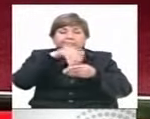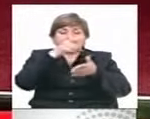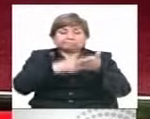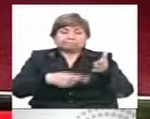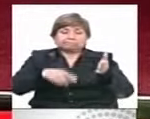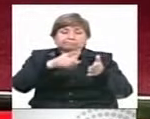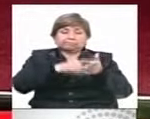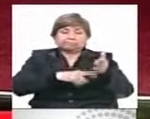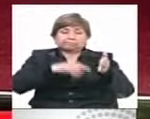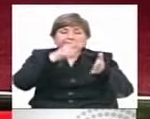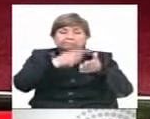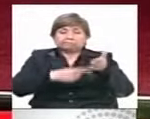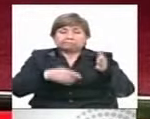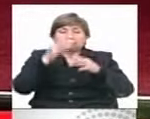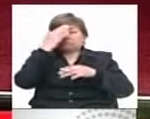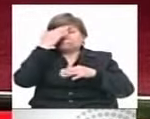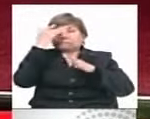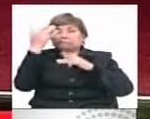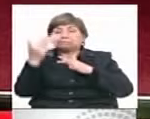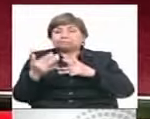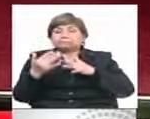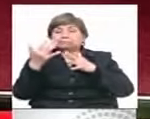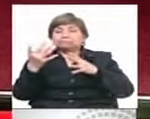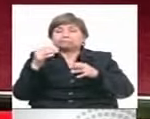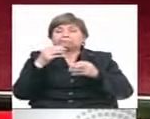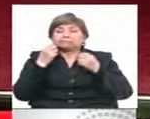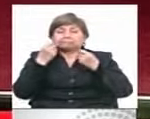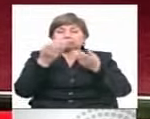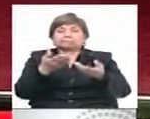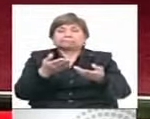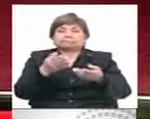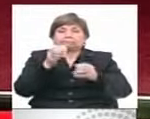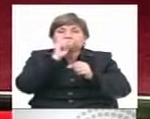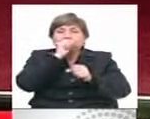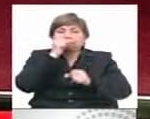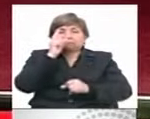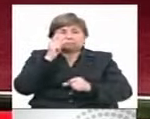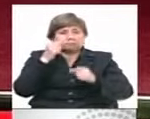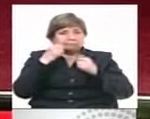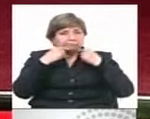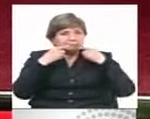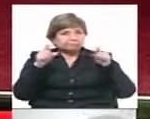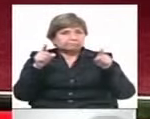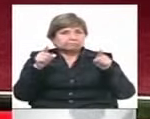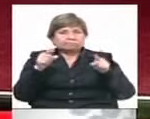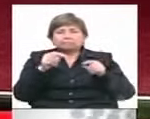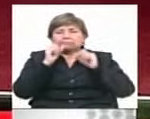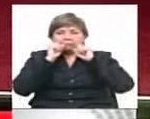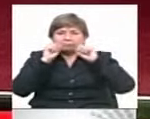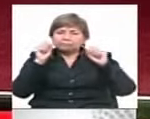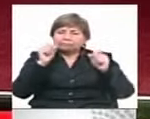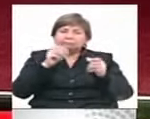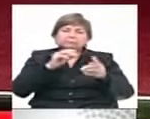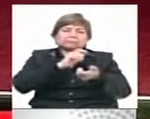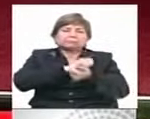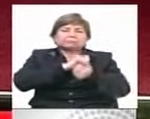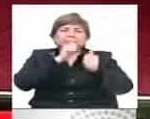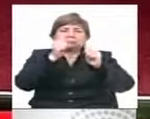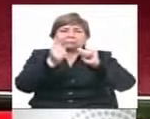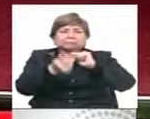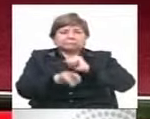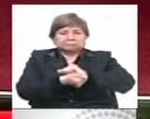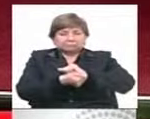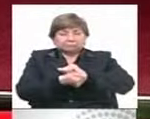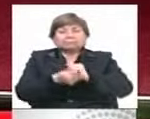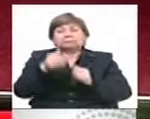las cédulas con esperanza, han dado un solo mensaje, y ese mensaje es el cambio.